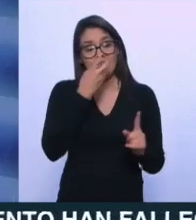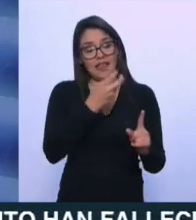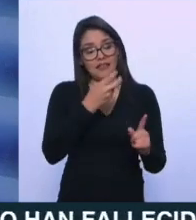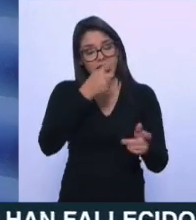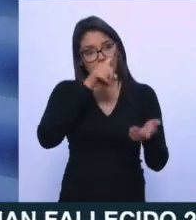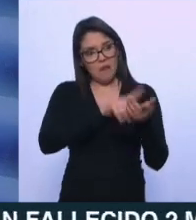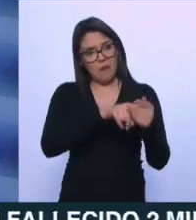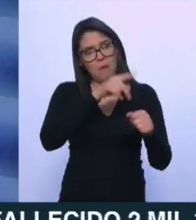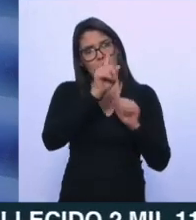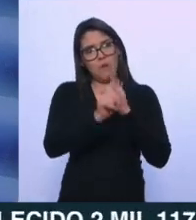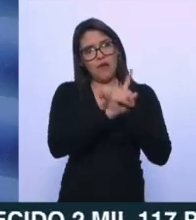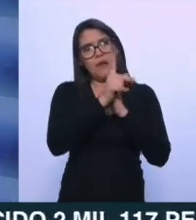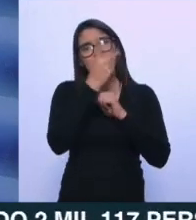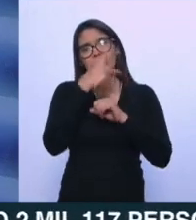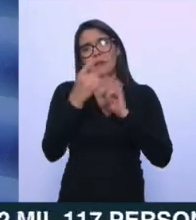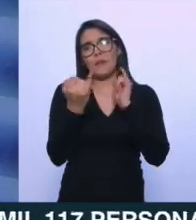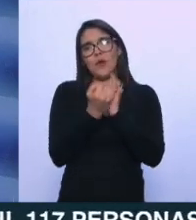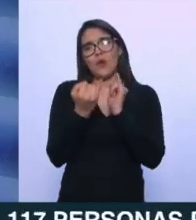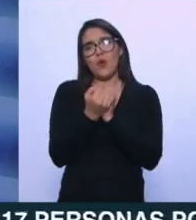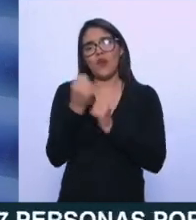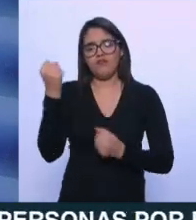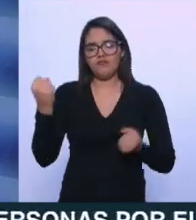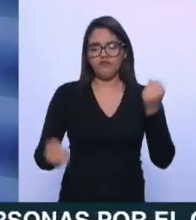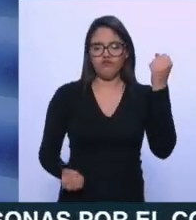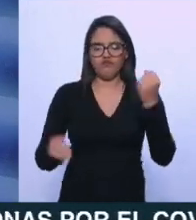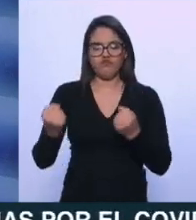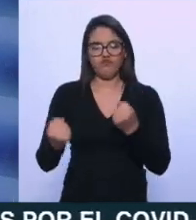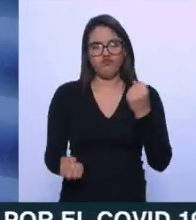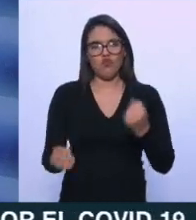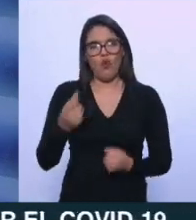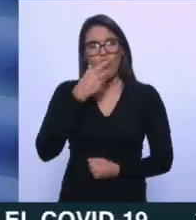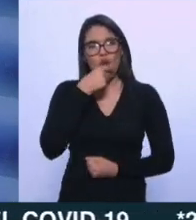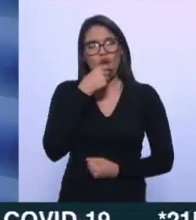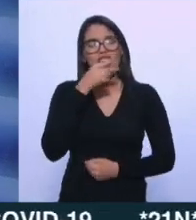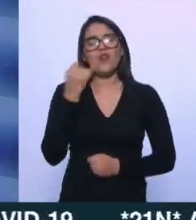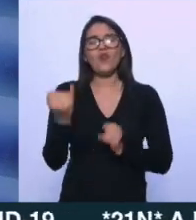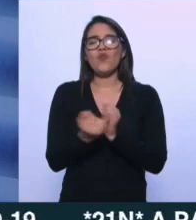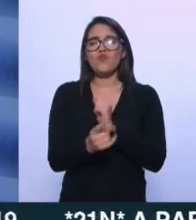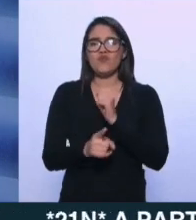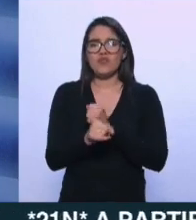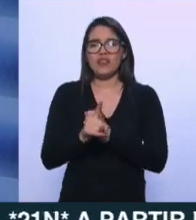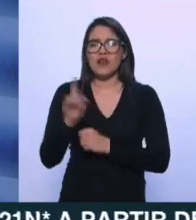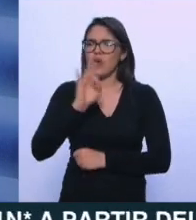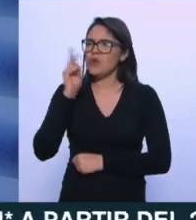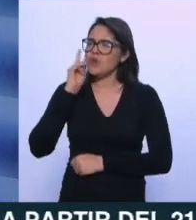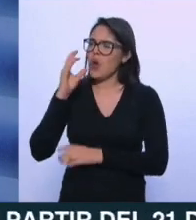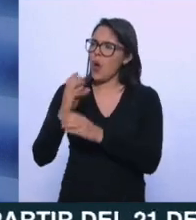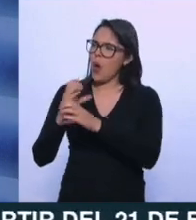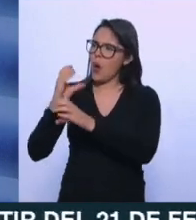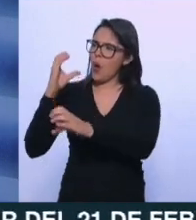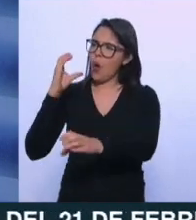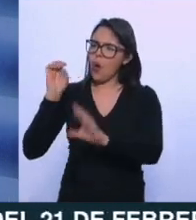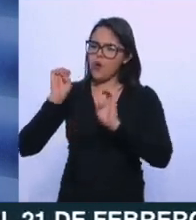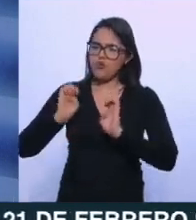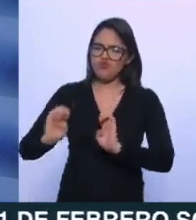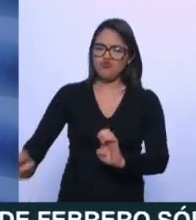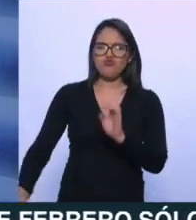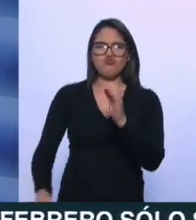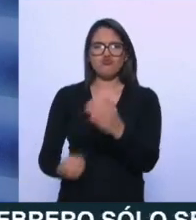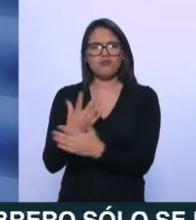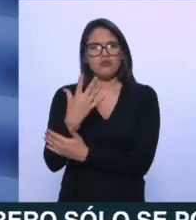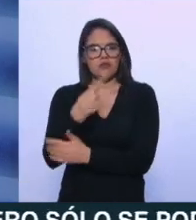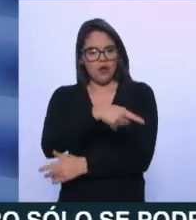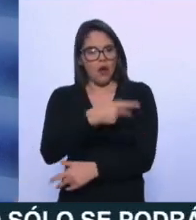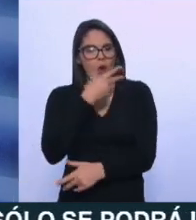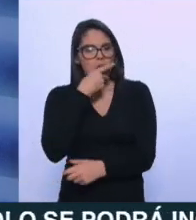también el tema de los operadores. Sí. De nada nos serviría tener el autobús más moderno con un conductor que no está